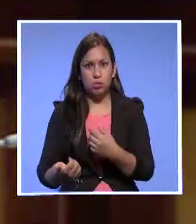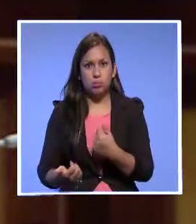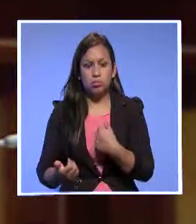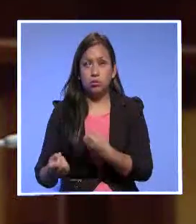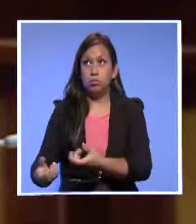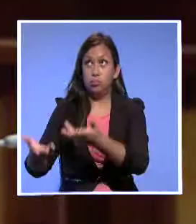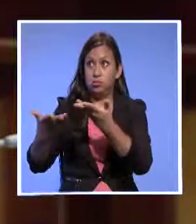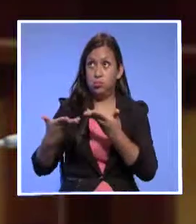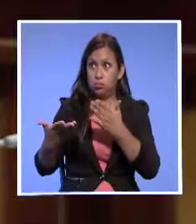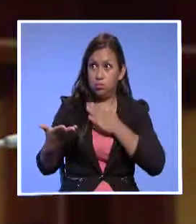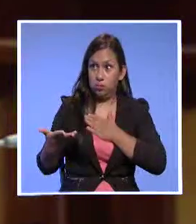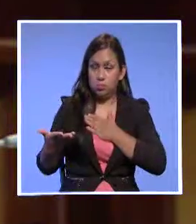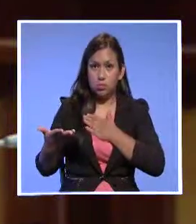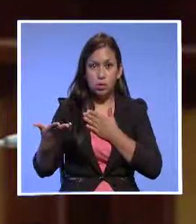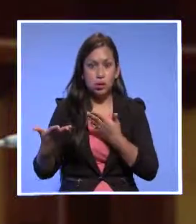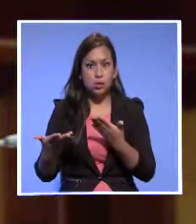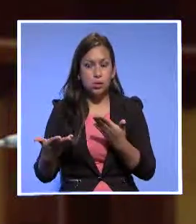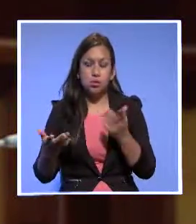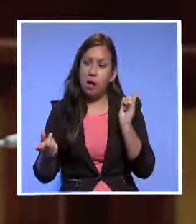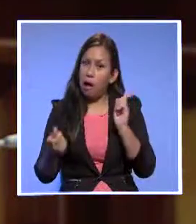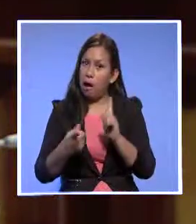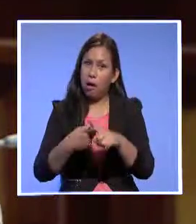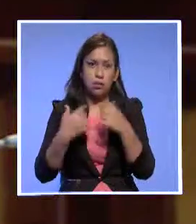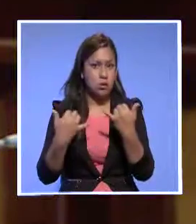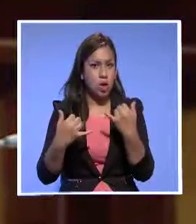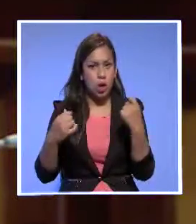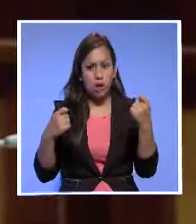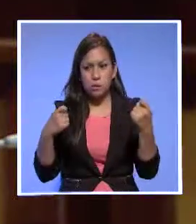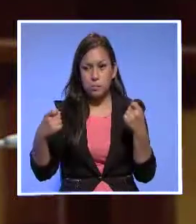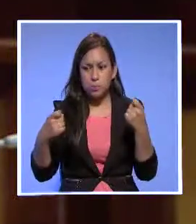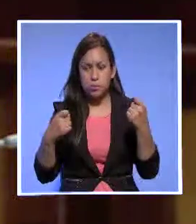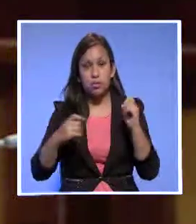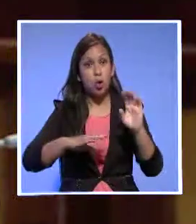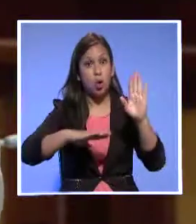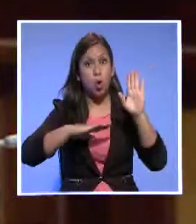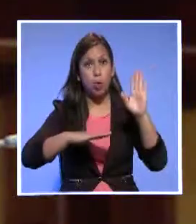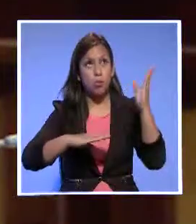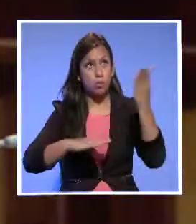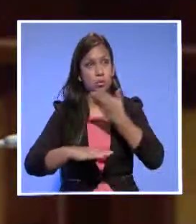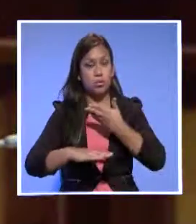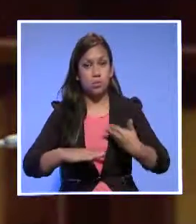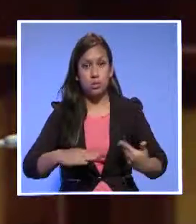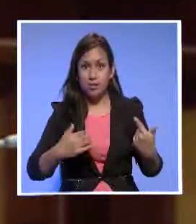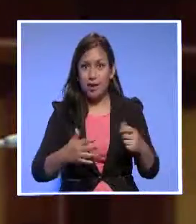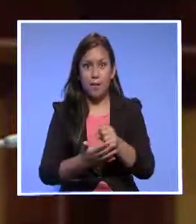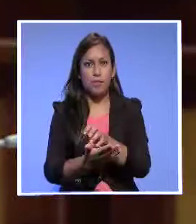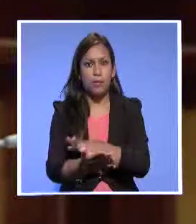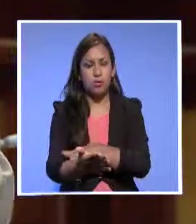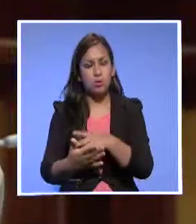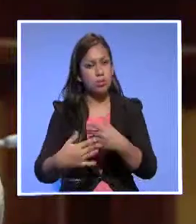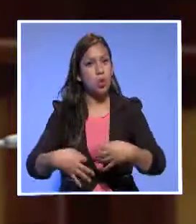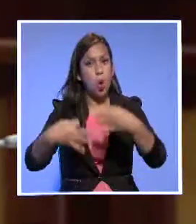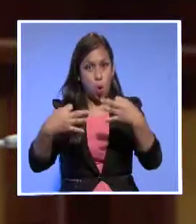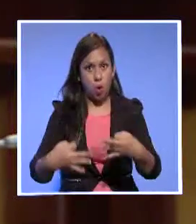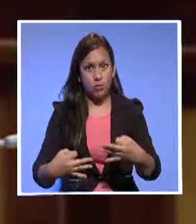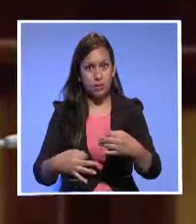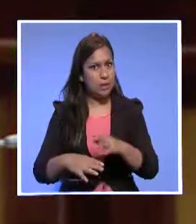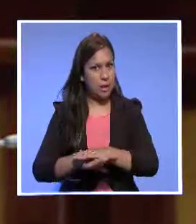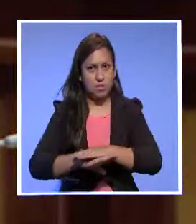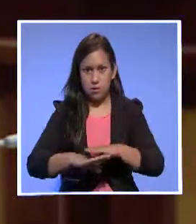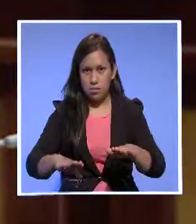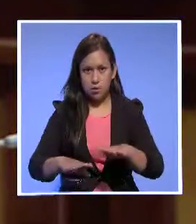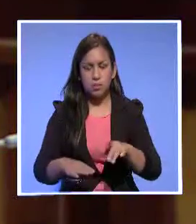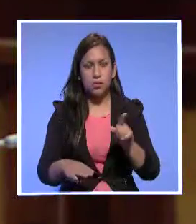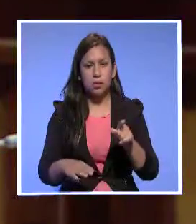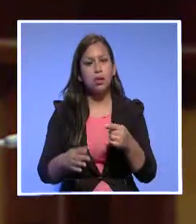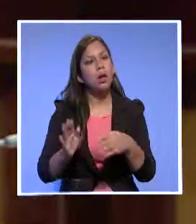hasta los cuales momento lo estamos realizando con el compromiso del señor presidente que una vez que tengamos el proyecto de repotenciación para que a través